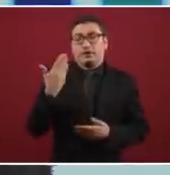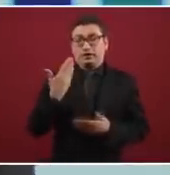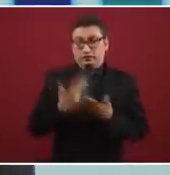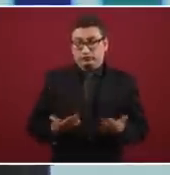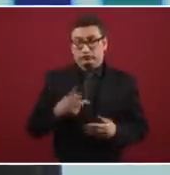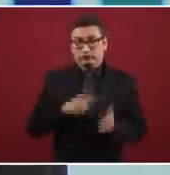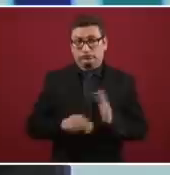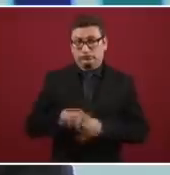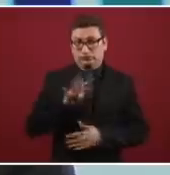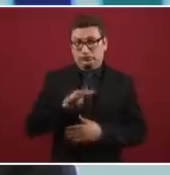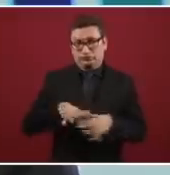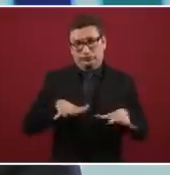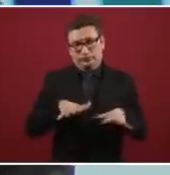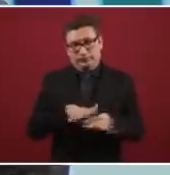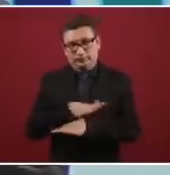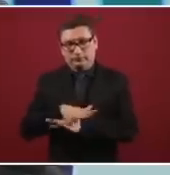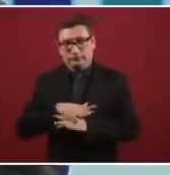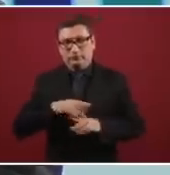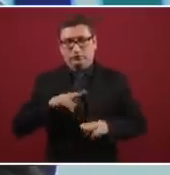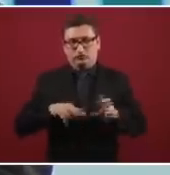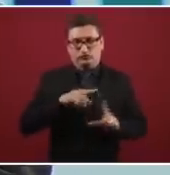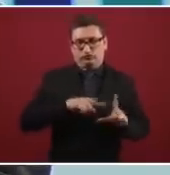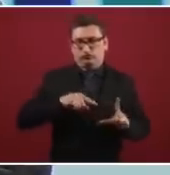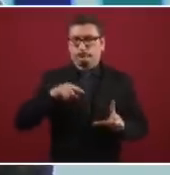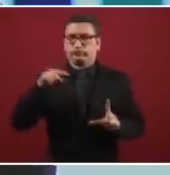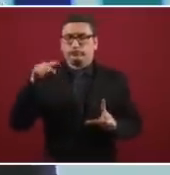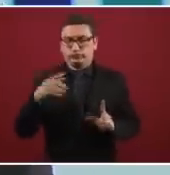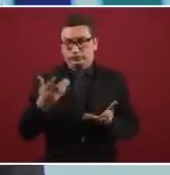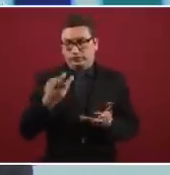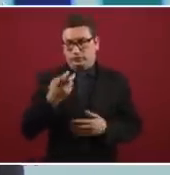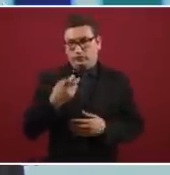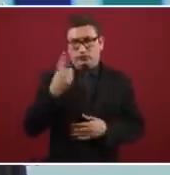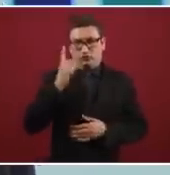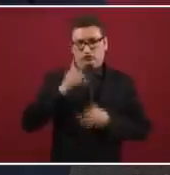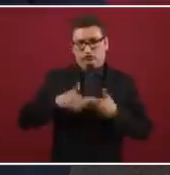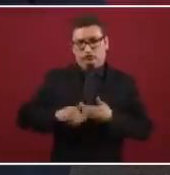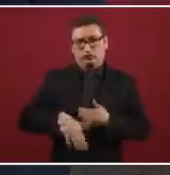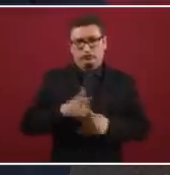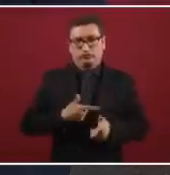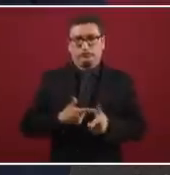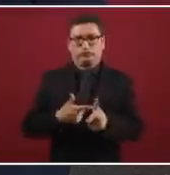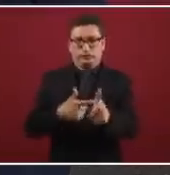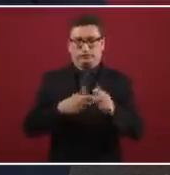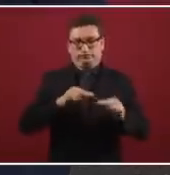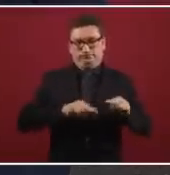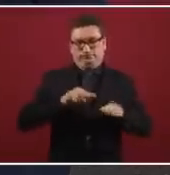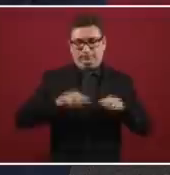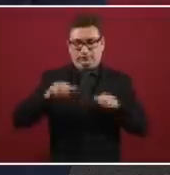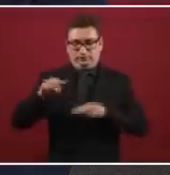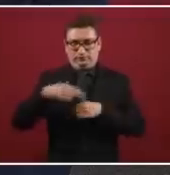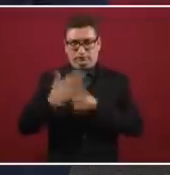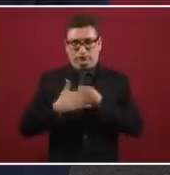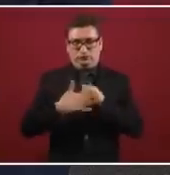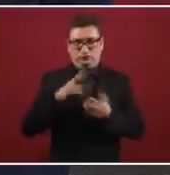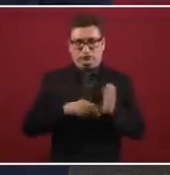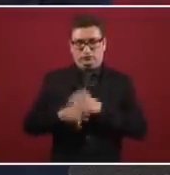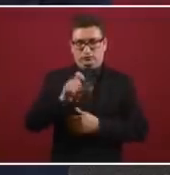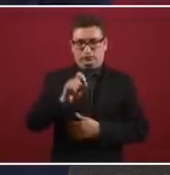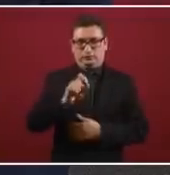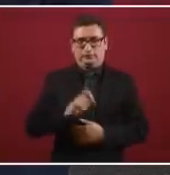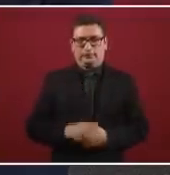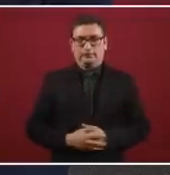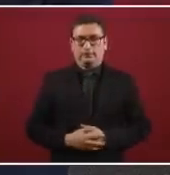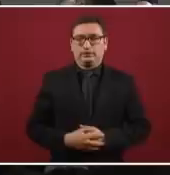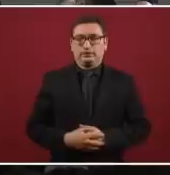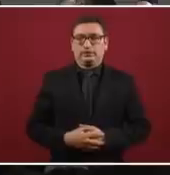año cambia la tendencia y esperamos que esa sea la tendencia del próximo año. Aquí,